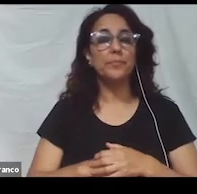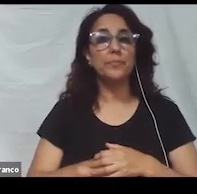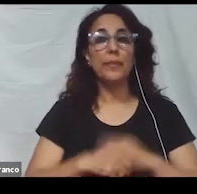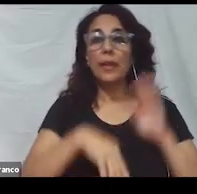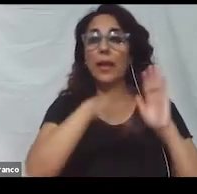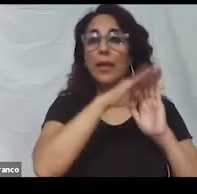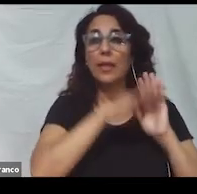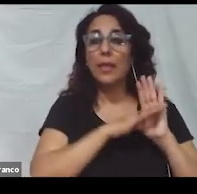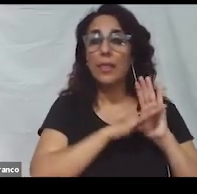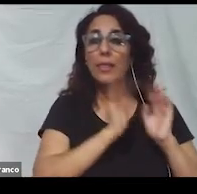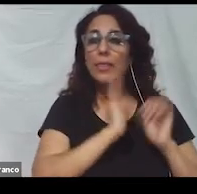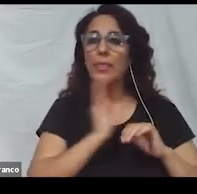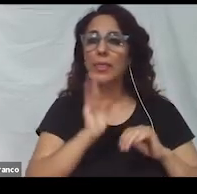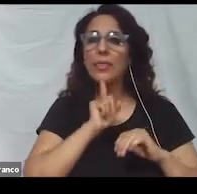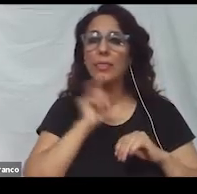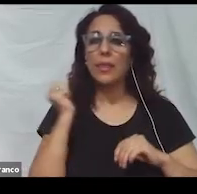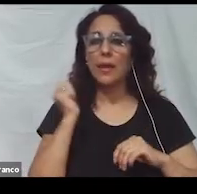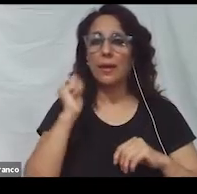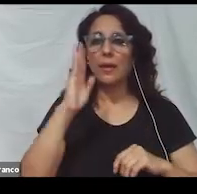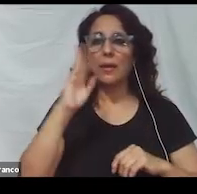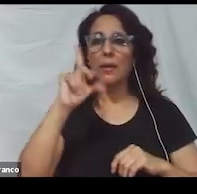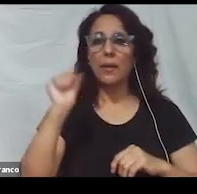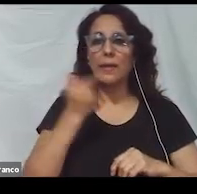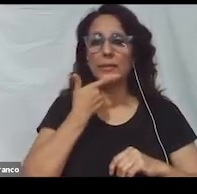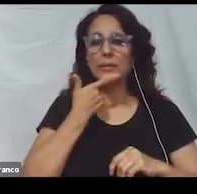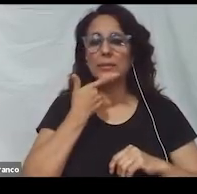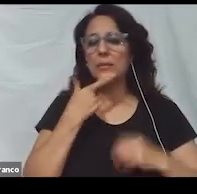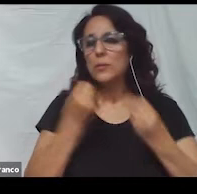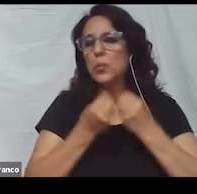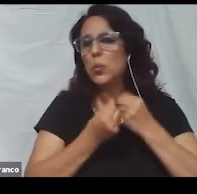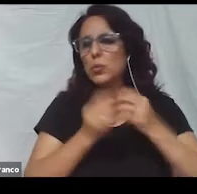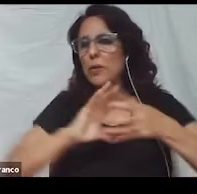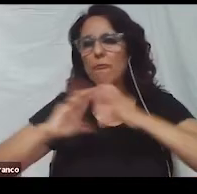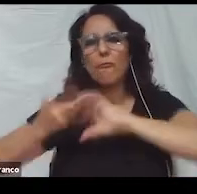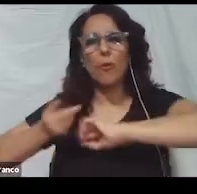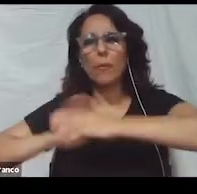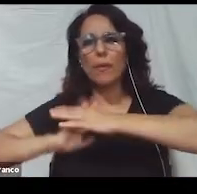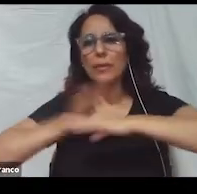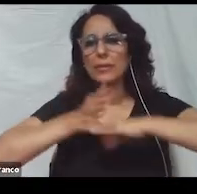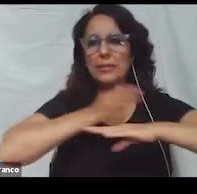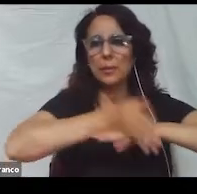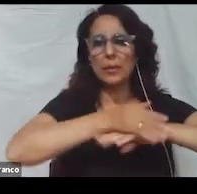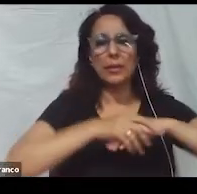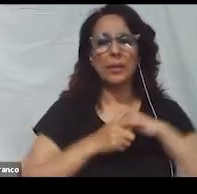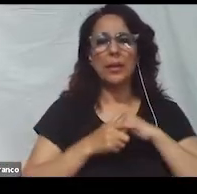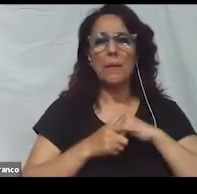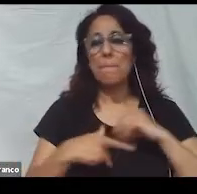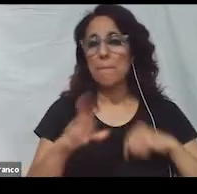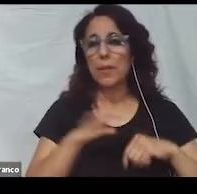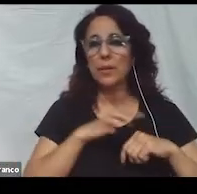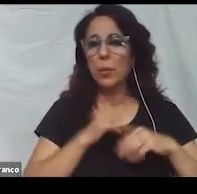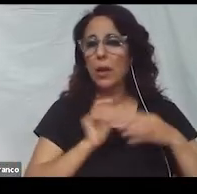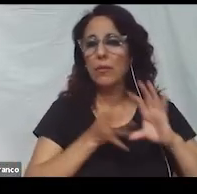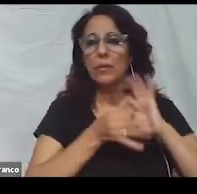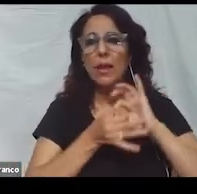Respecto a las tablas, en realidad hay muchas formas de hacerlas accesibles y es por eso que en esta lámina en particular